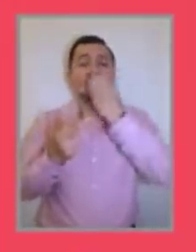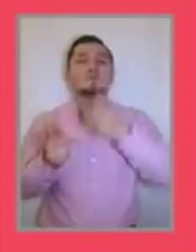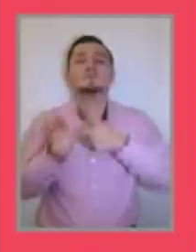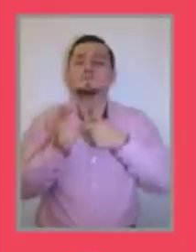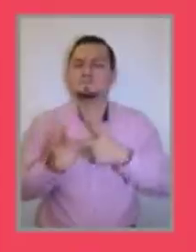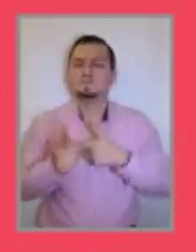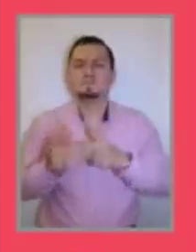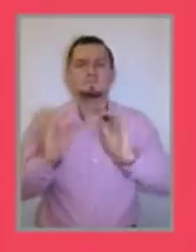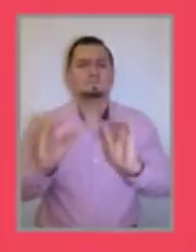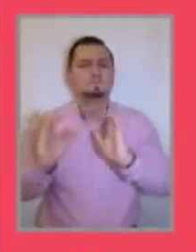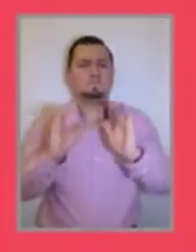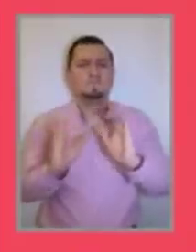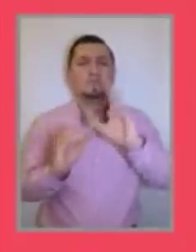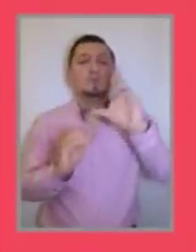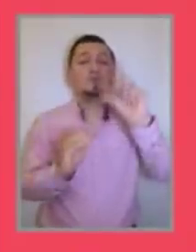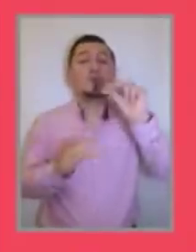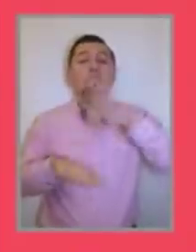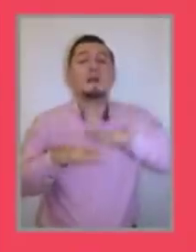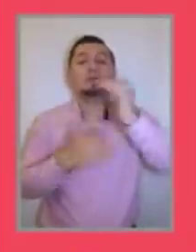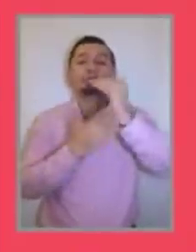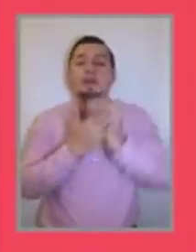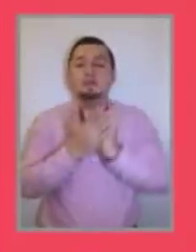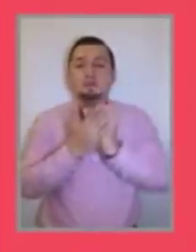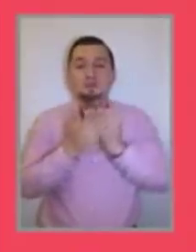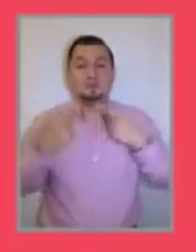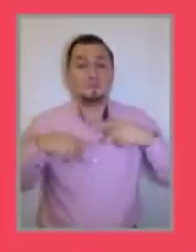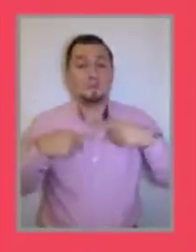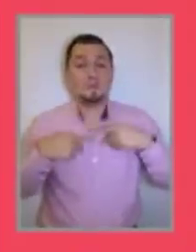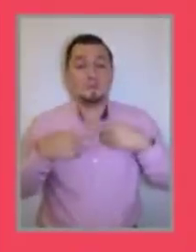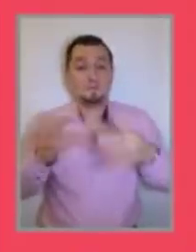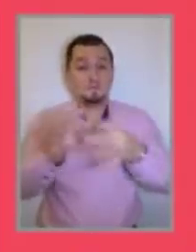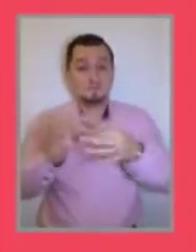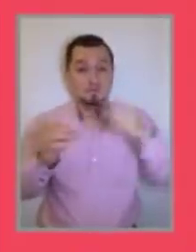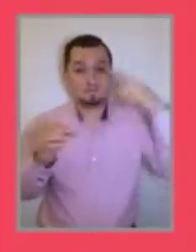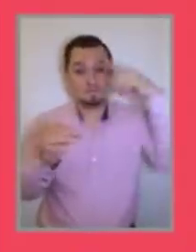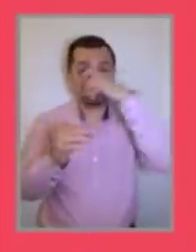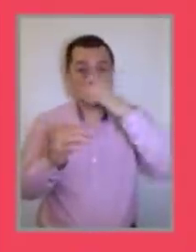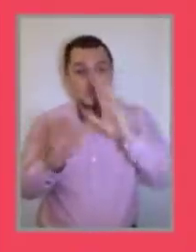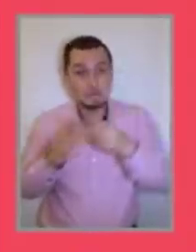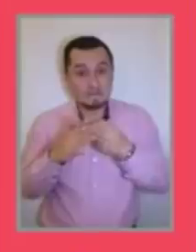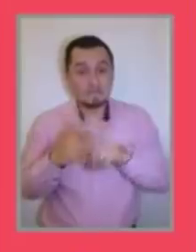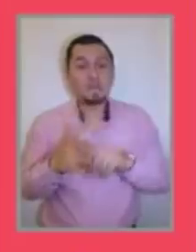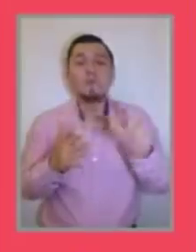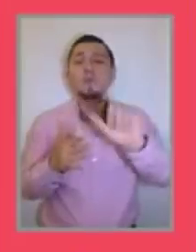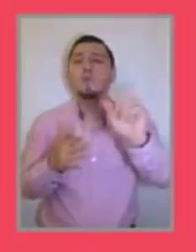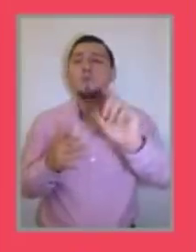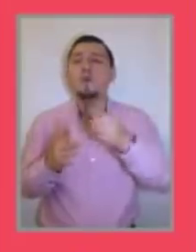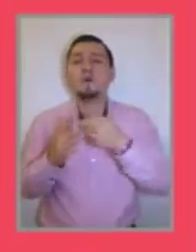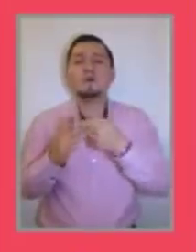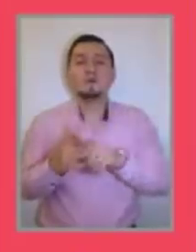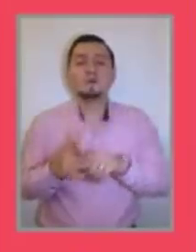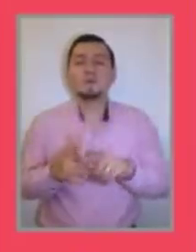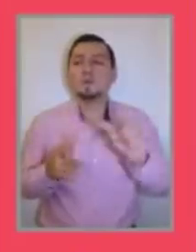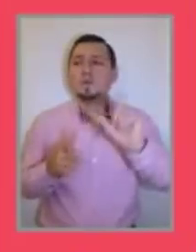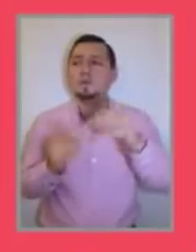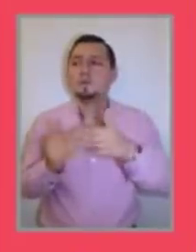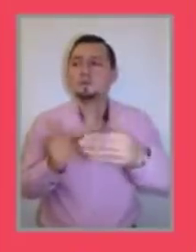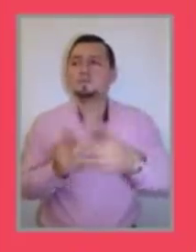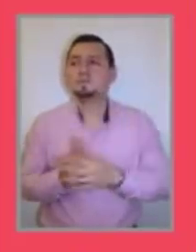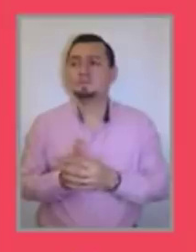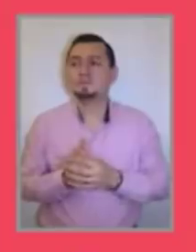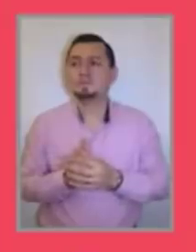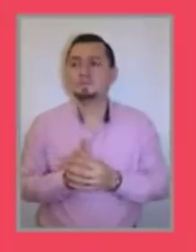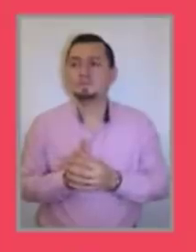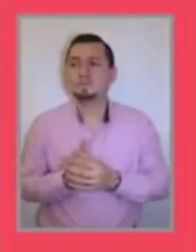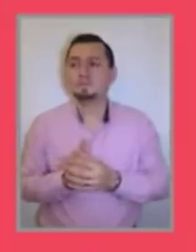vamos a evitar que se expongan. Ese va a ser un proceso complejo que inicia ya. ¿Cuándo se va desdoblando la siguiente etapa de la evaluación? En este fin